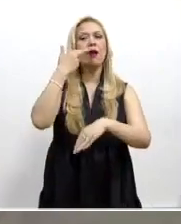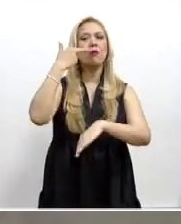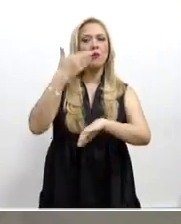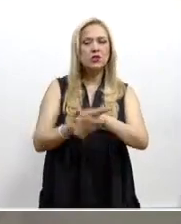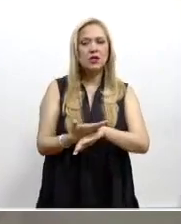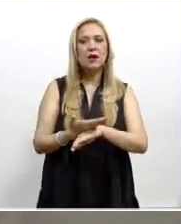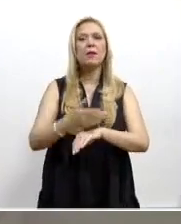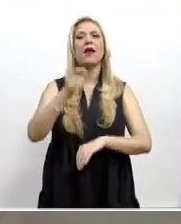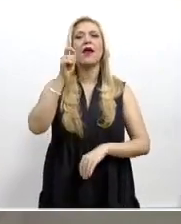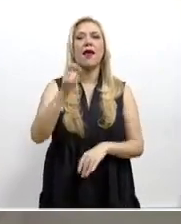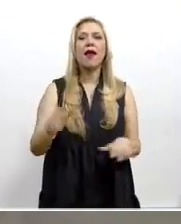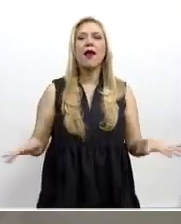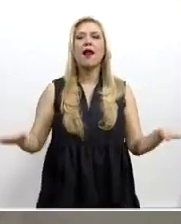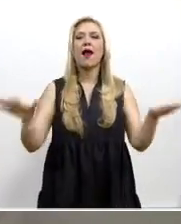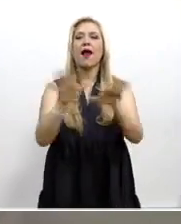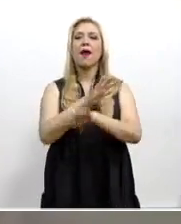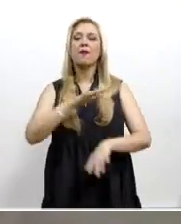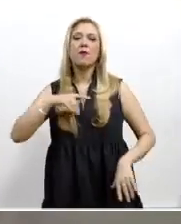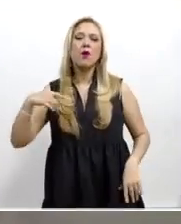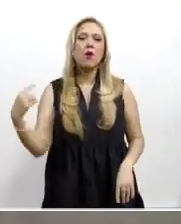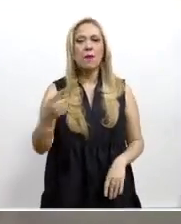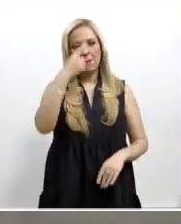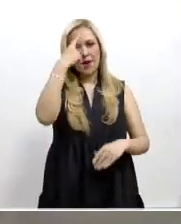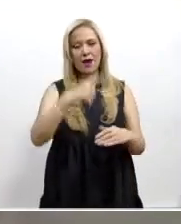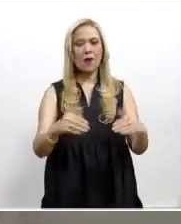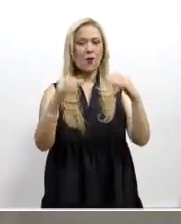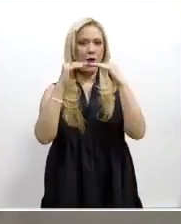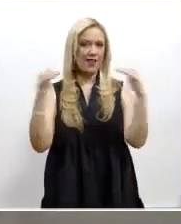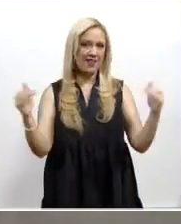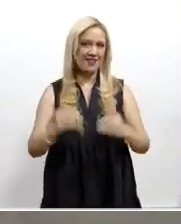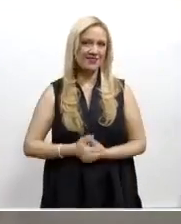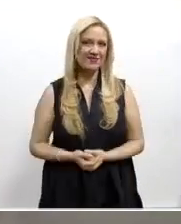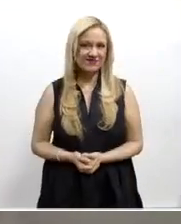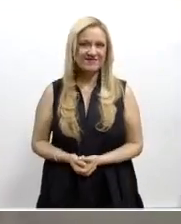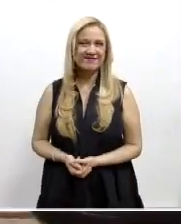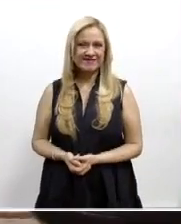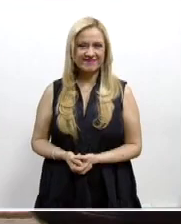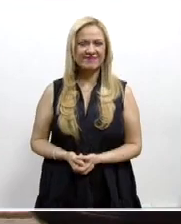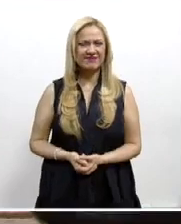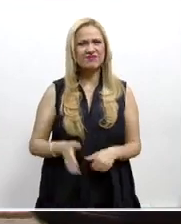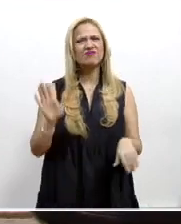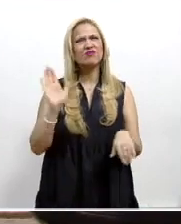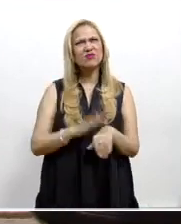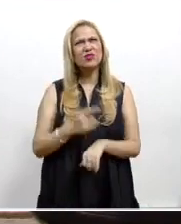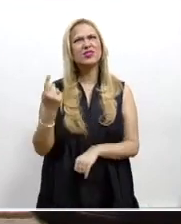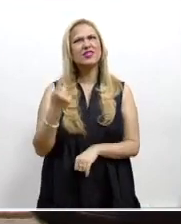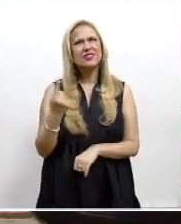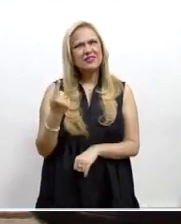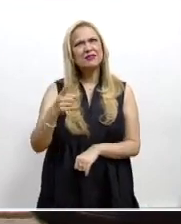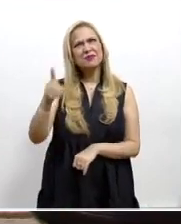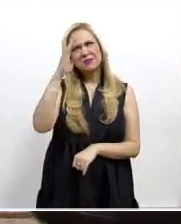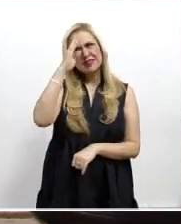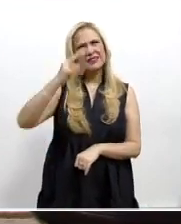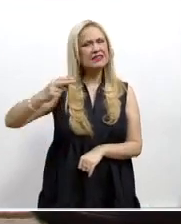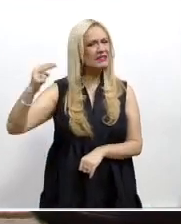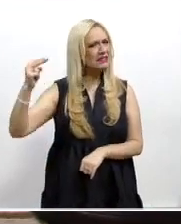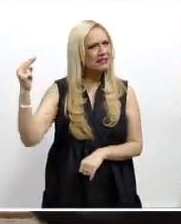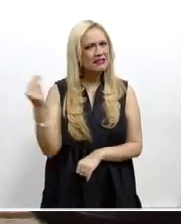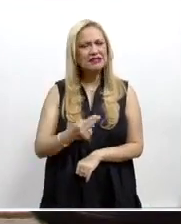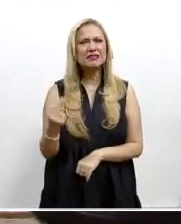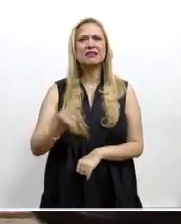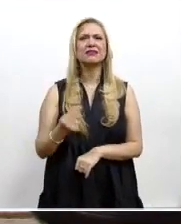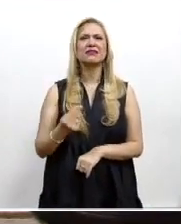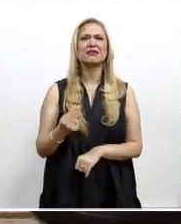esa transformación social a favor de la igualdad. ¿Por qué es tan necesario que se